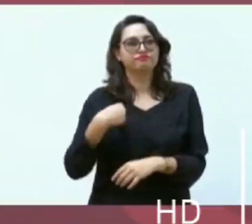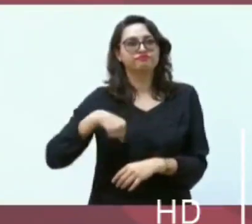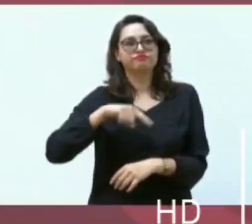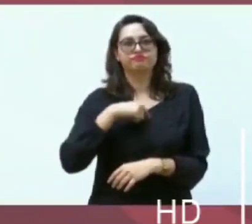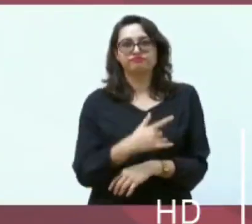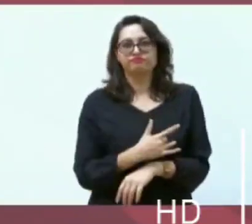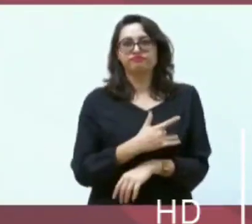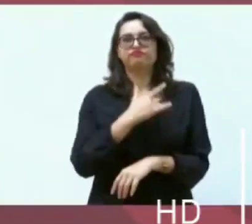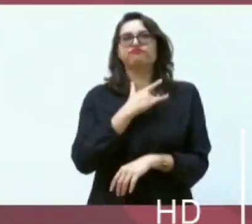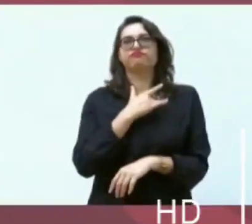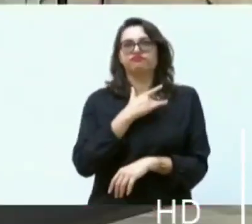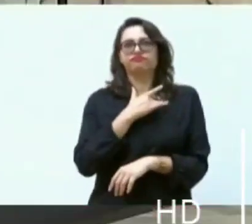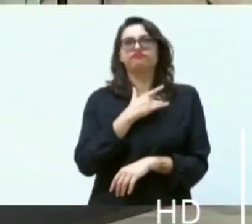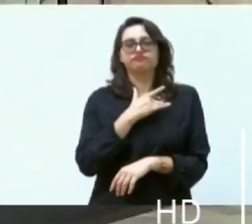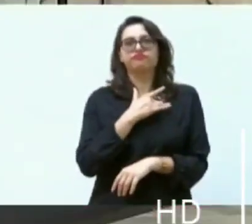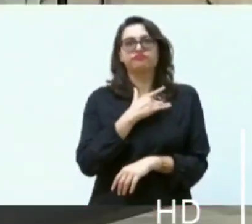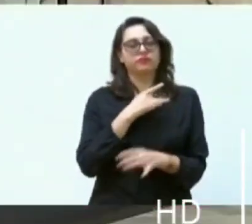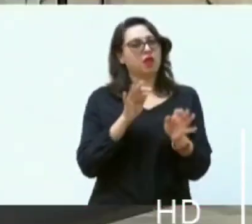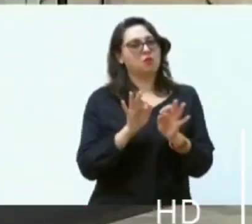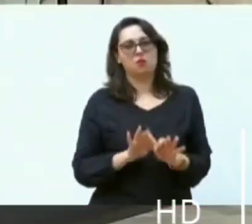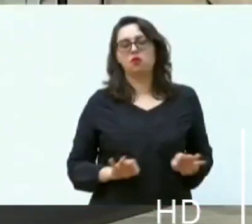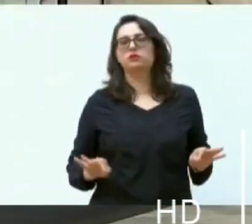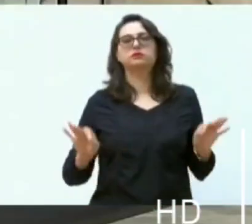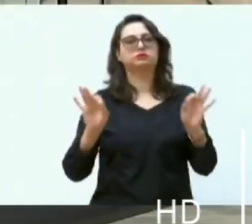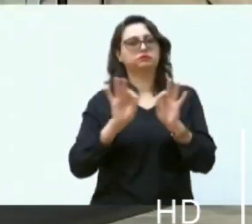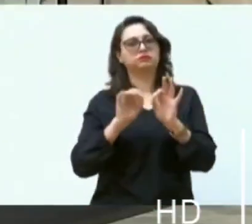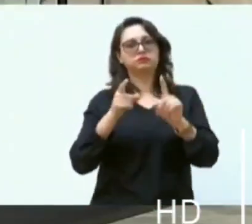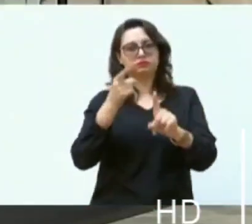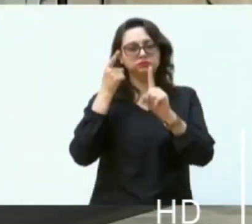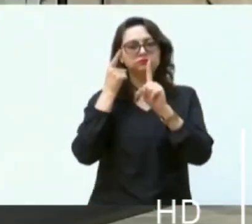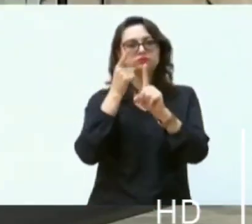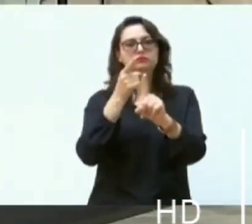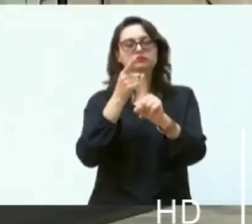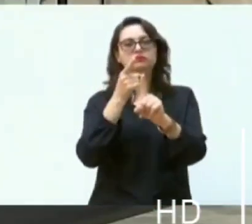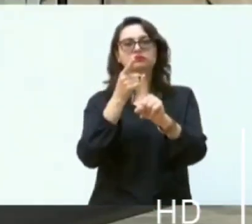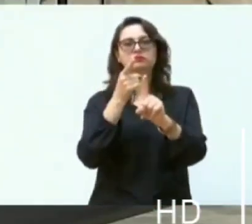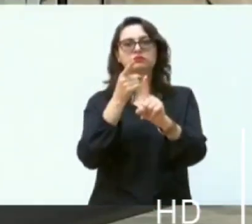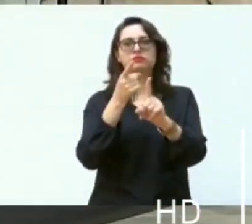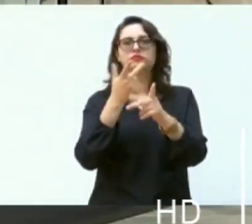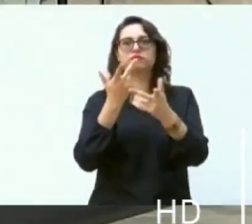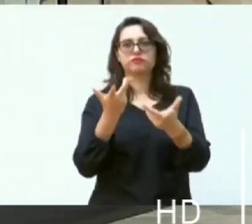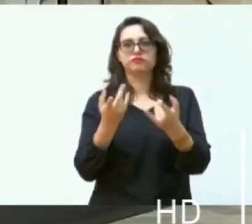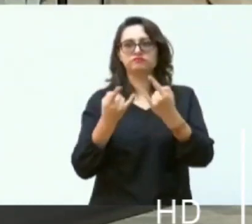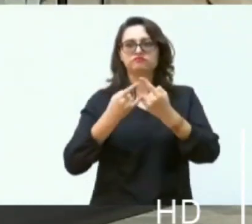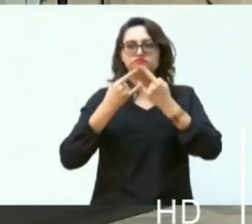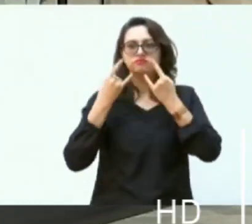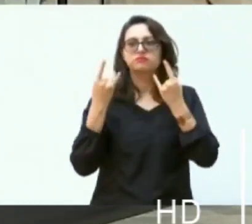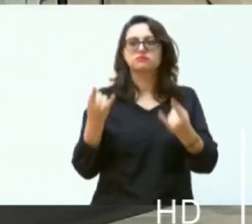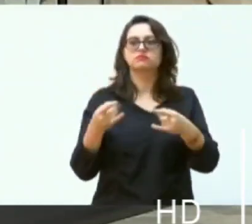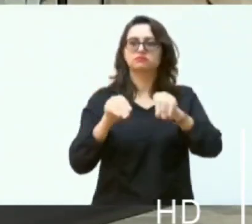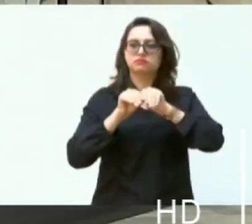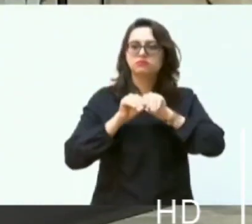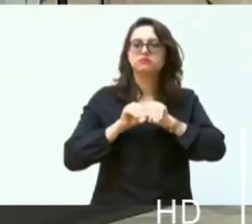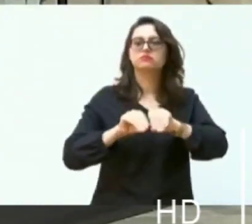convicciones y nos importa mucho la historia.